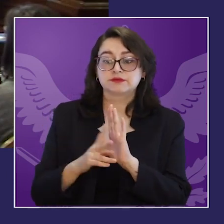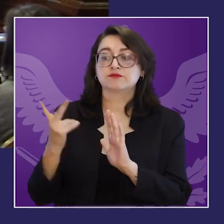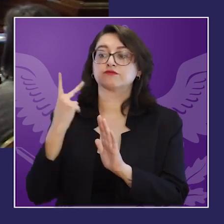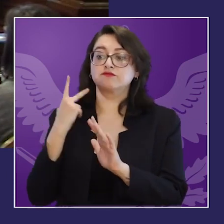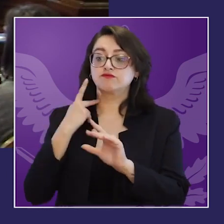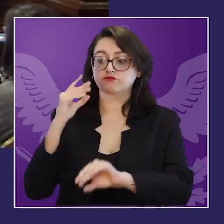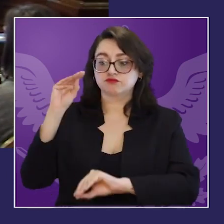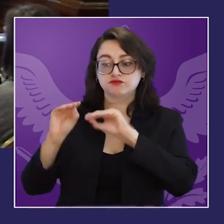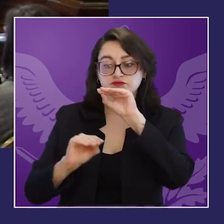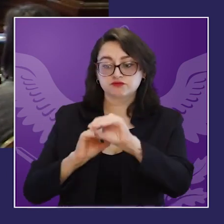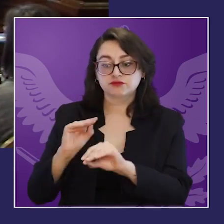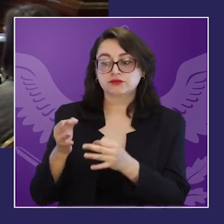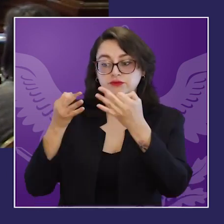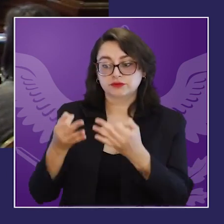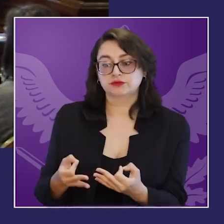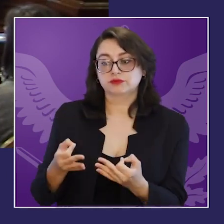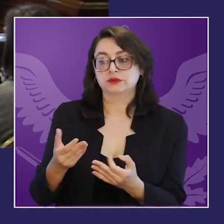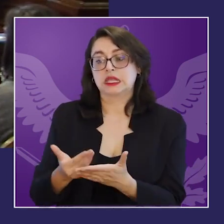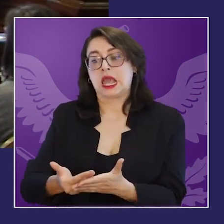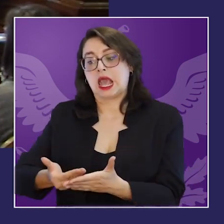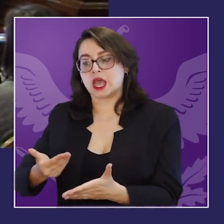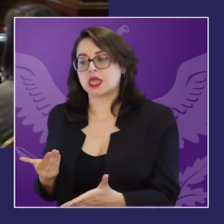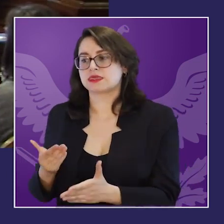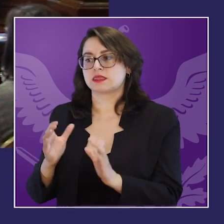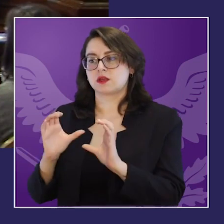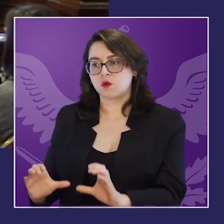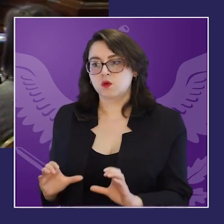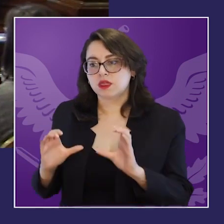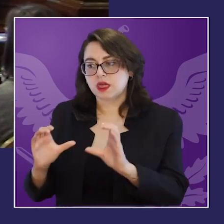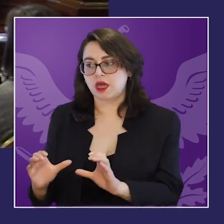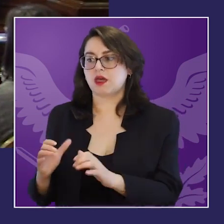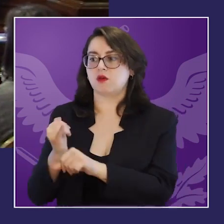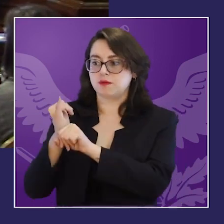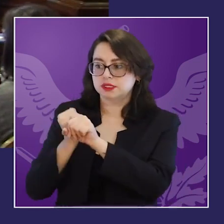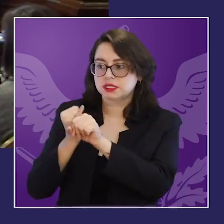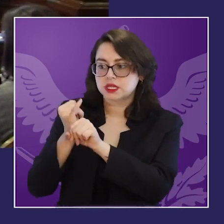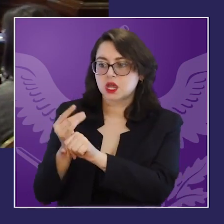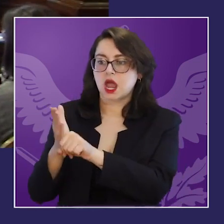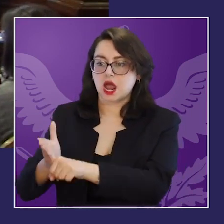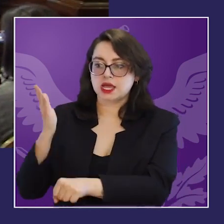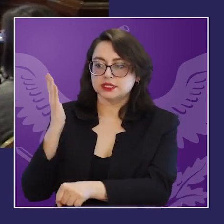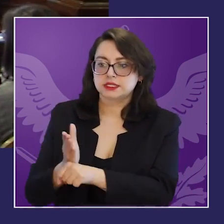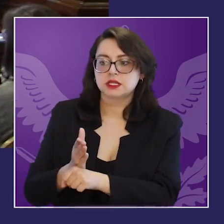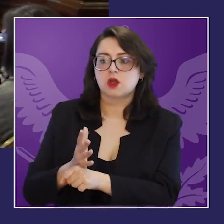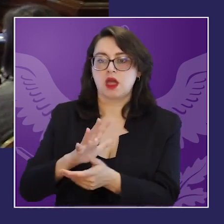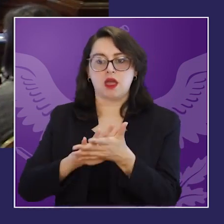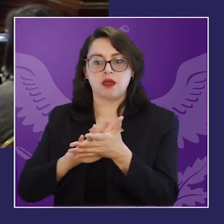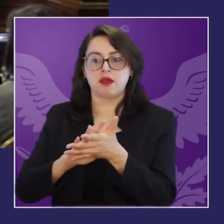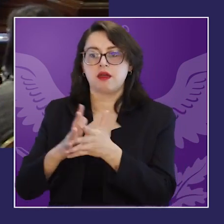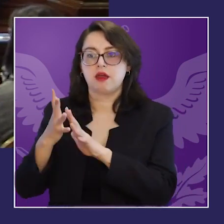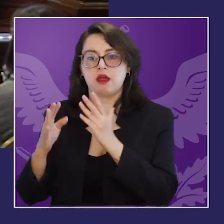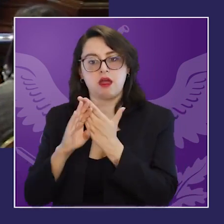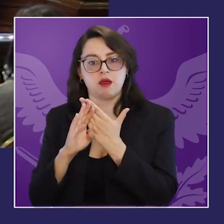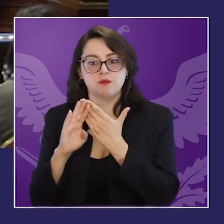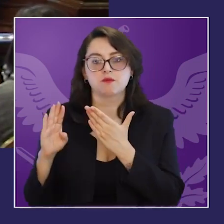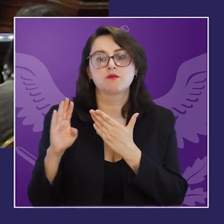adecuado desarrollo de las políticas públicas que están relacionadas con la prevención, con la investigación, con